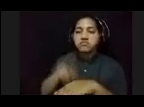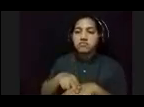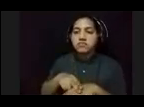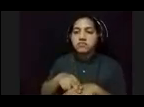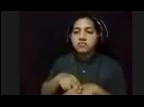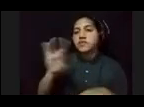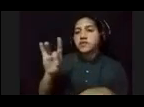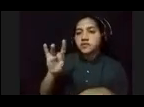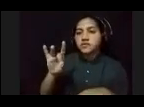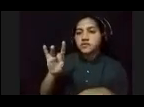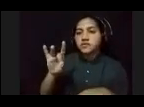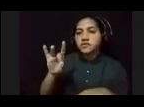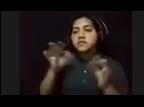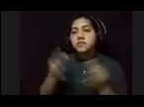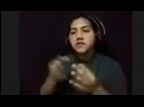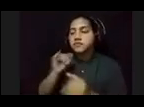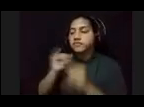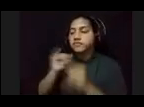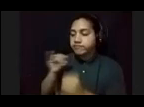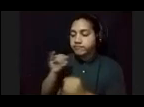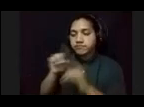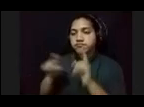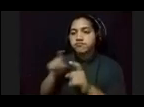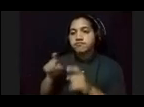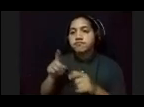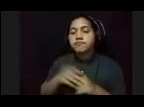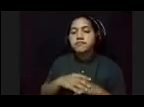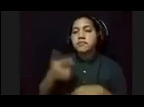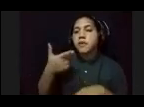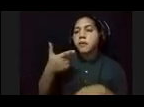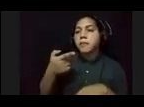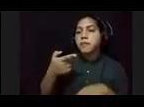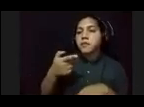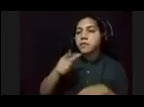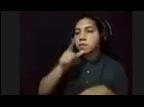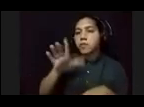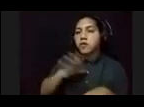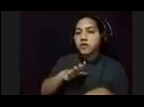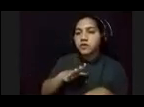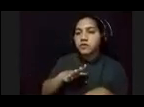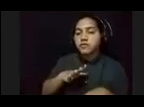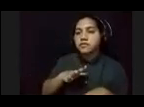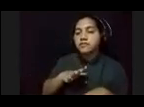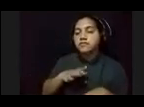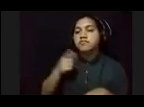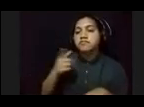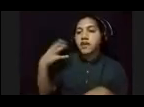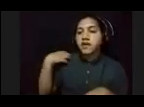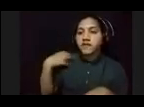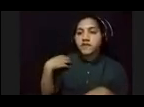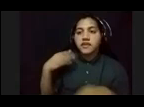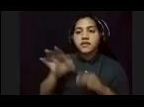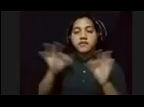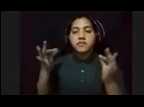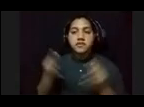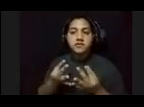familias entrevistadas, 21 mujeres eran jefas de familia, o